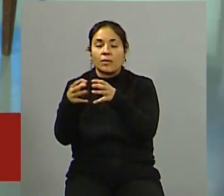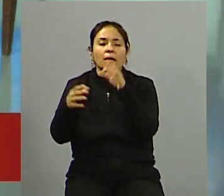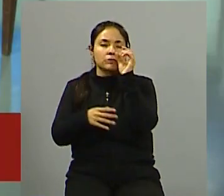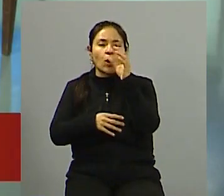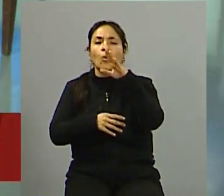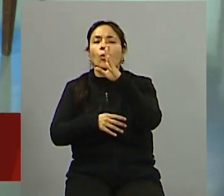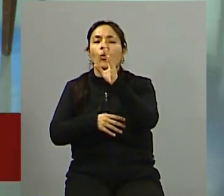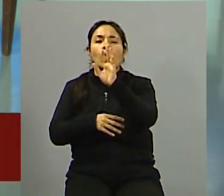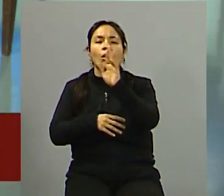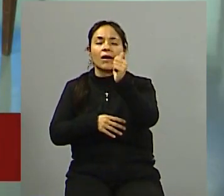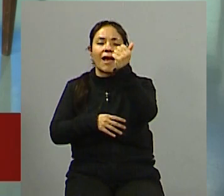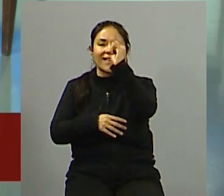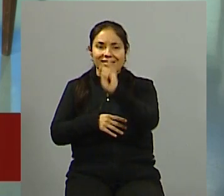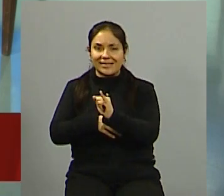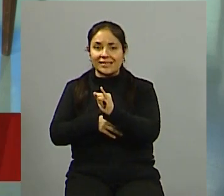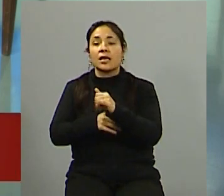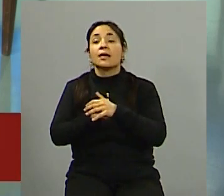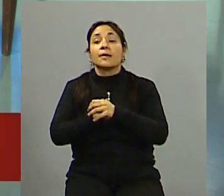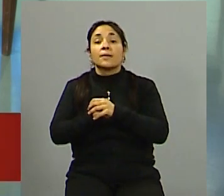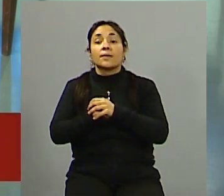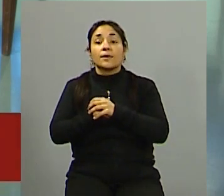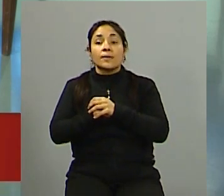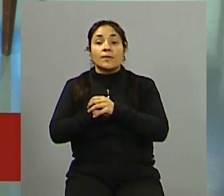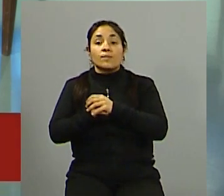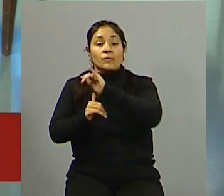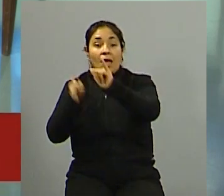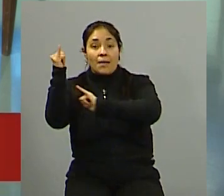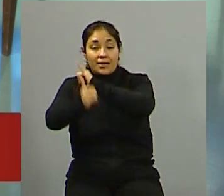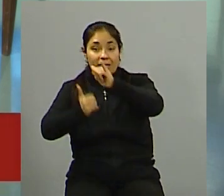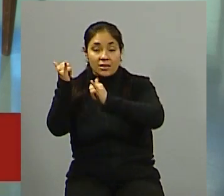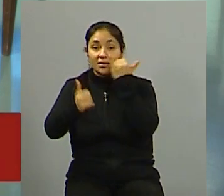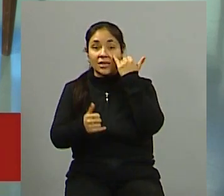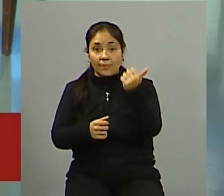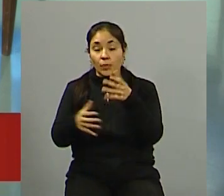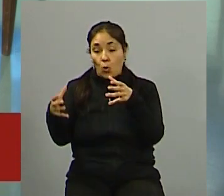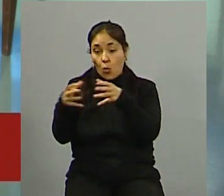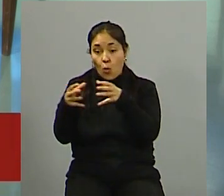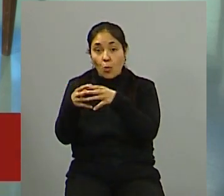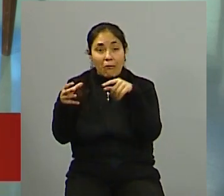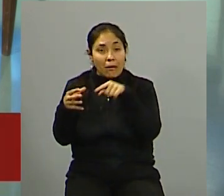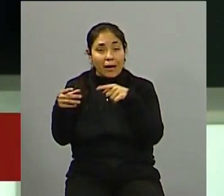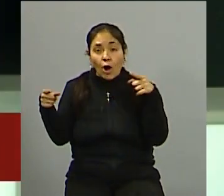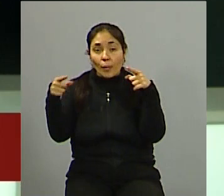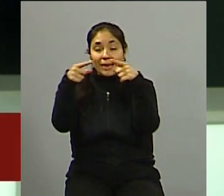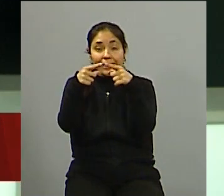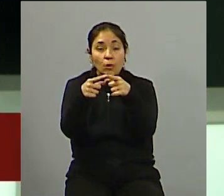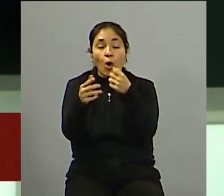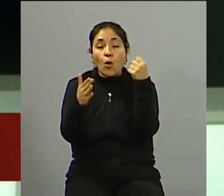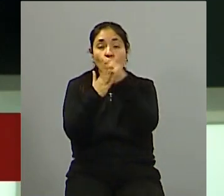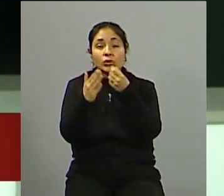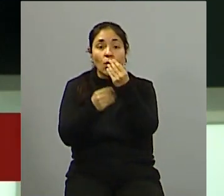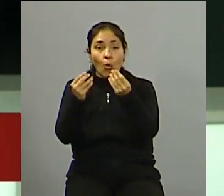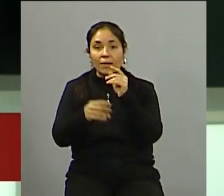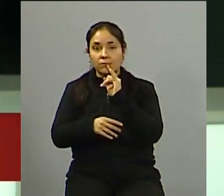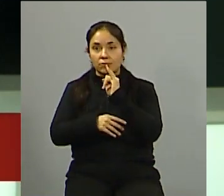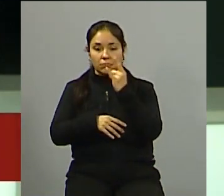ya ha aclarado que lo que busca el partido, lo que busca la fuerza política con respecto a la región de Cataluña es